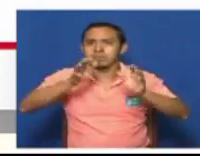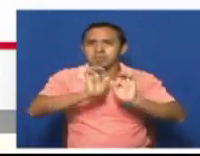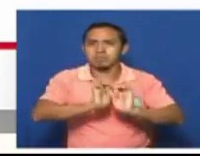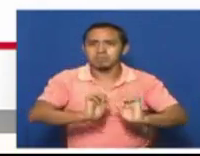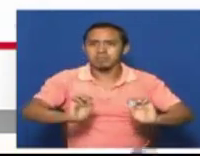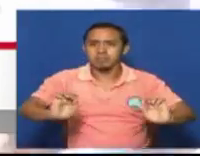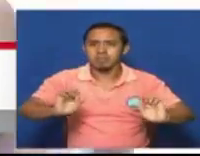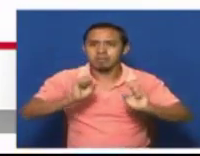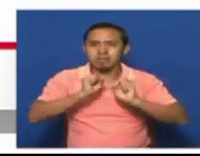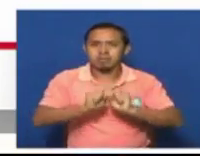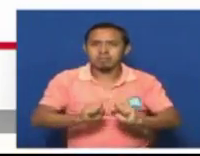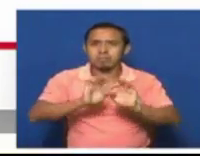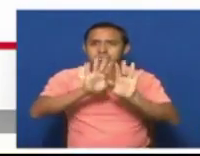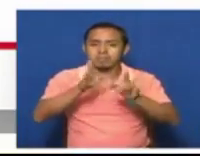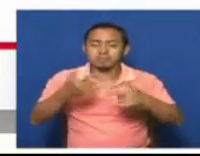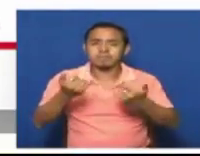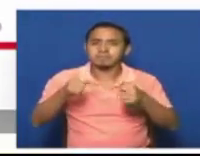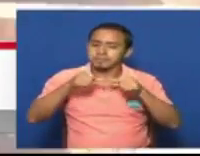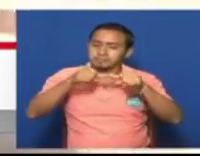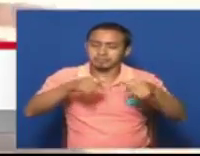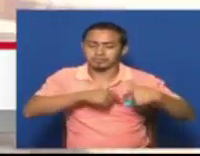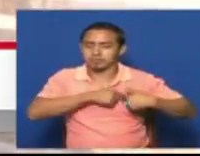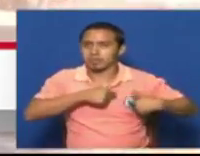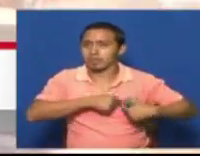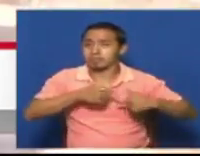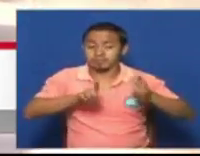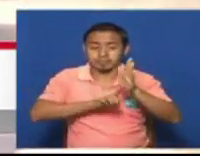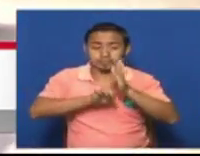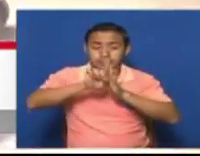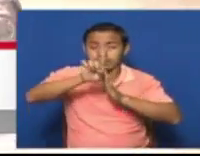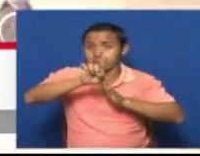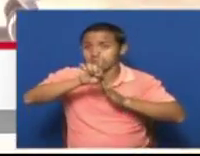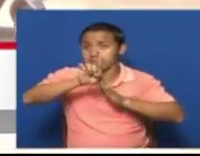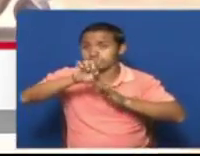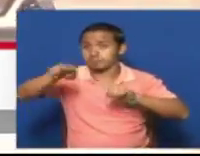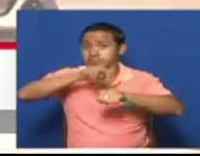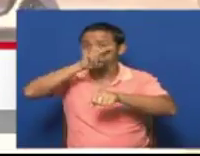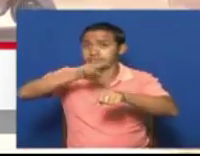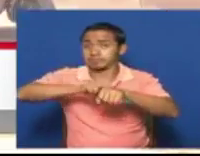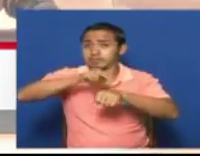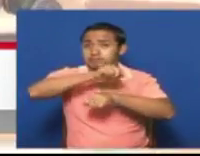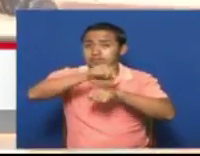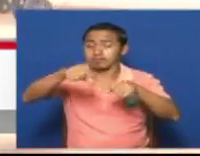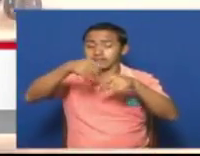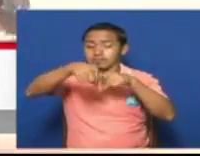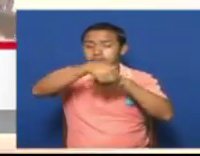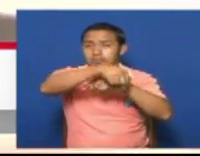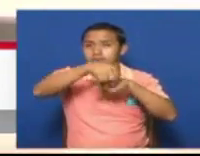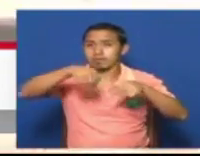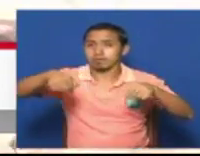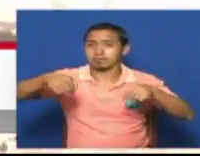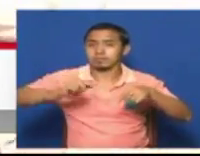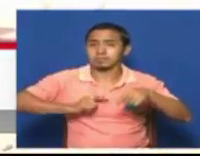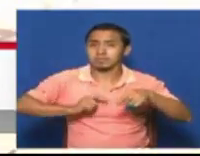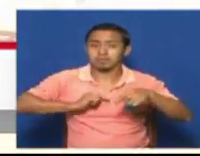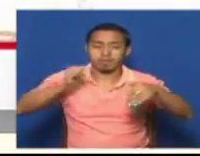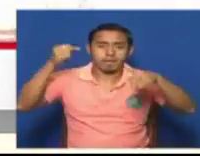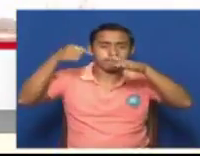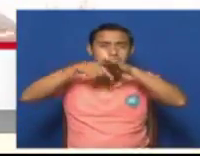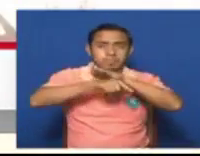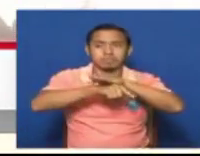los niños y las niñas sigan siendo el corazón del desarrollo nacional y del desarrollo municipal tenemos el desafío